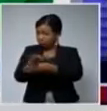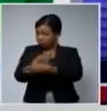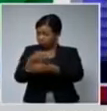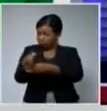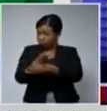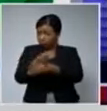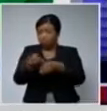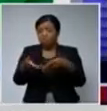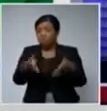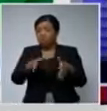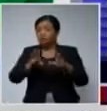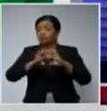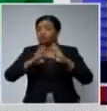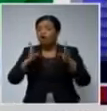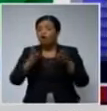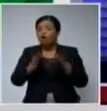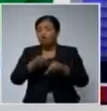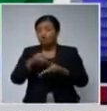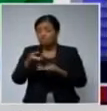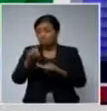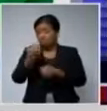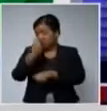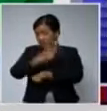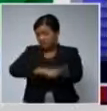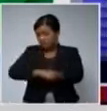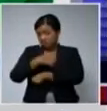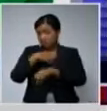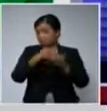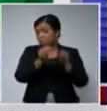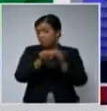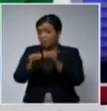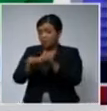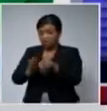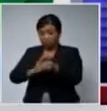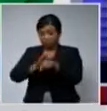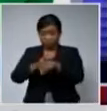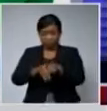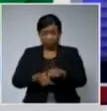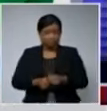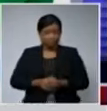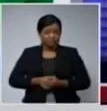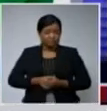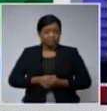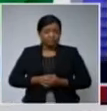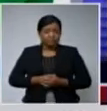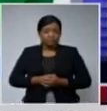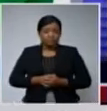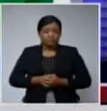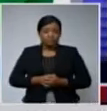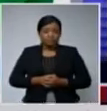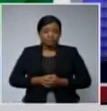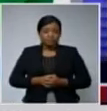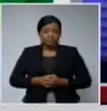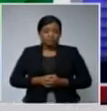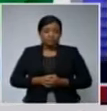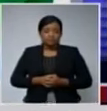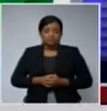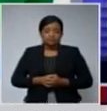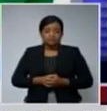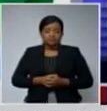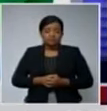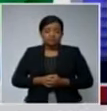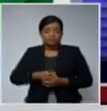en todos los que tienen una transmisión de la enfermedad, y hace pensar a los científicos